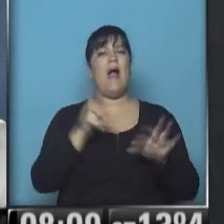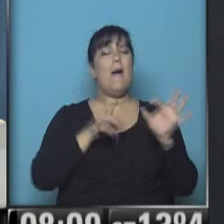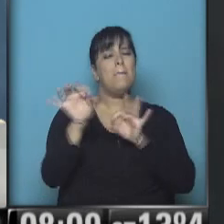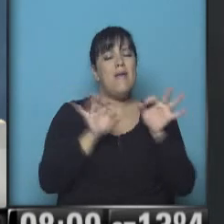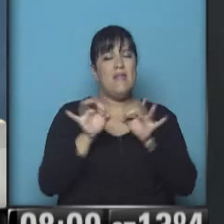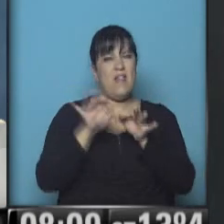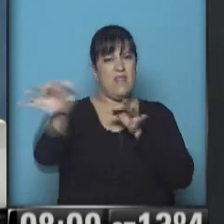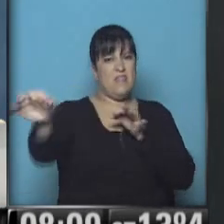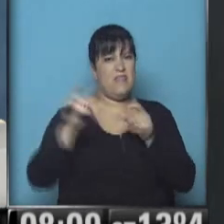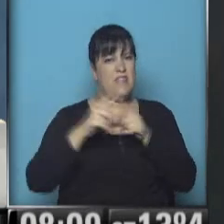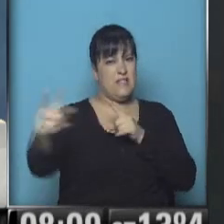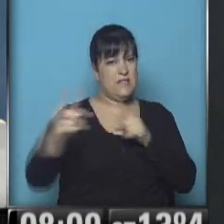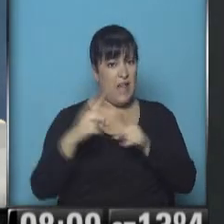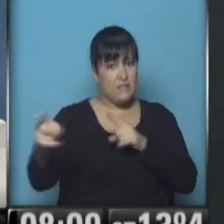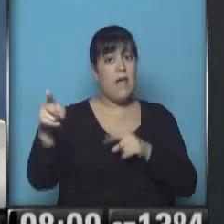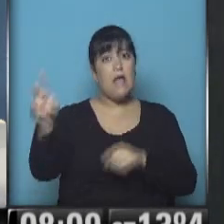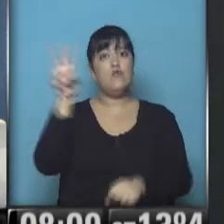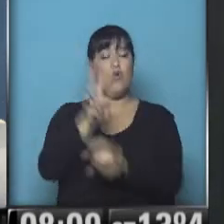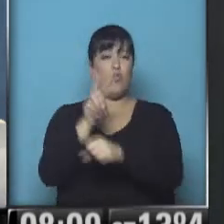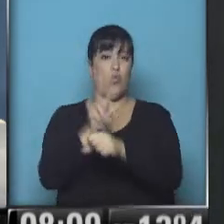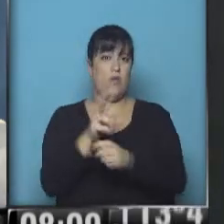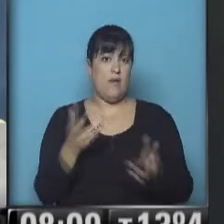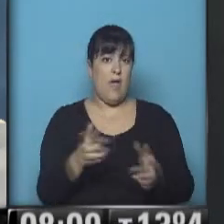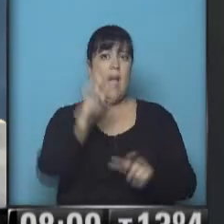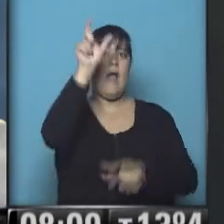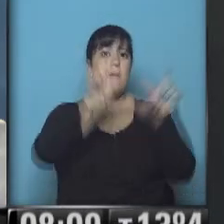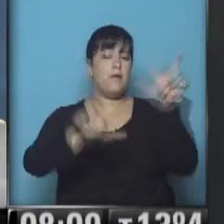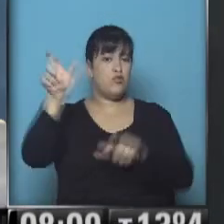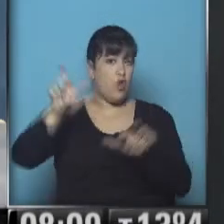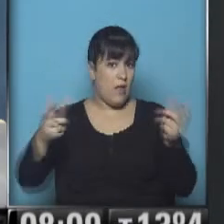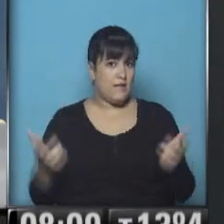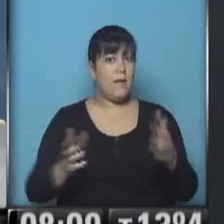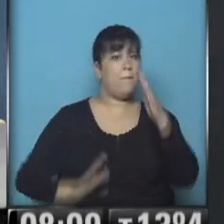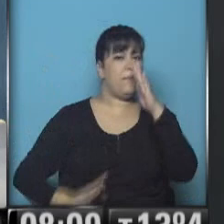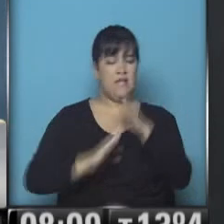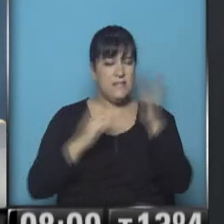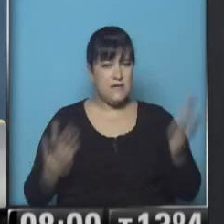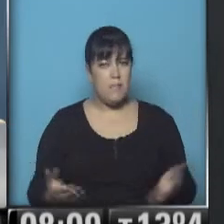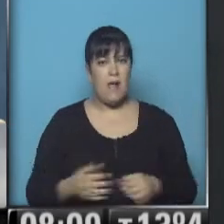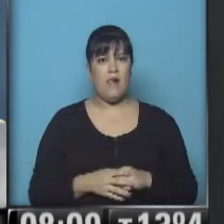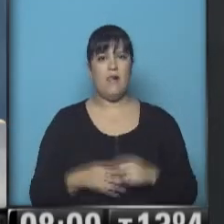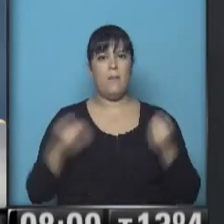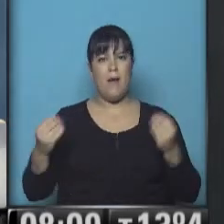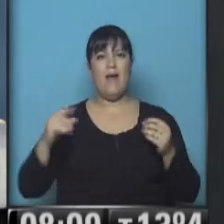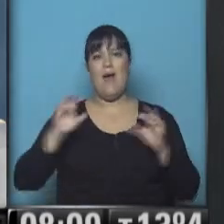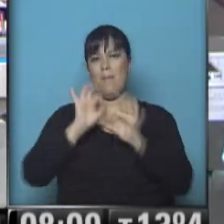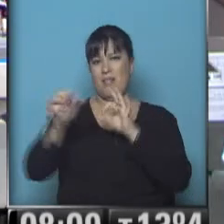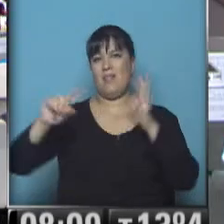tema que protege a las comunidades, principalmente para medir el impacto periurbano o urbano.